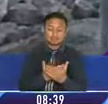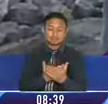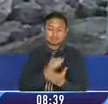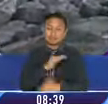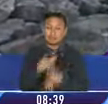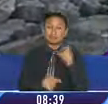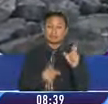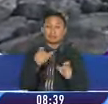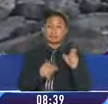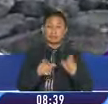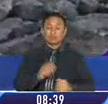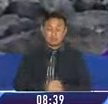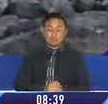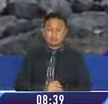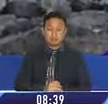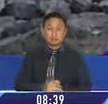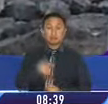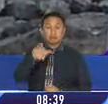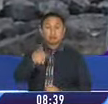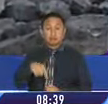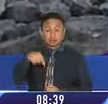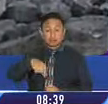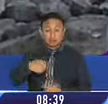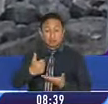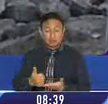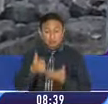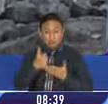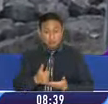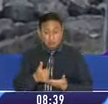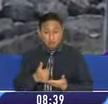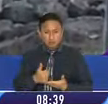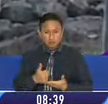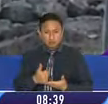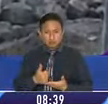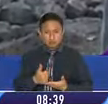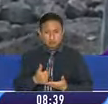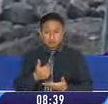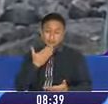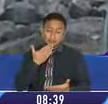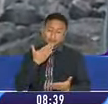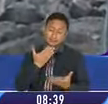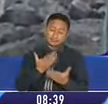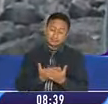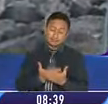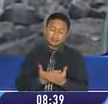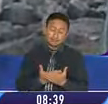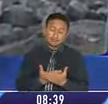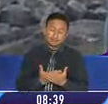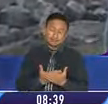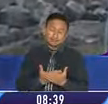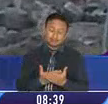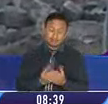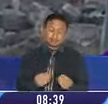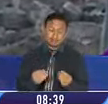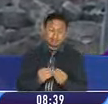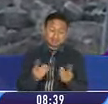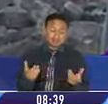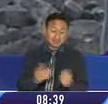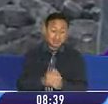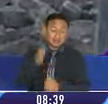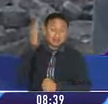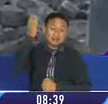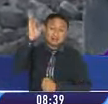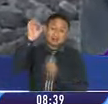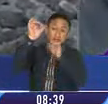todas las personas y a las personas que nos están ayudando de buen corazón. Y ¿qué más puedo decir? Que el Diosito